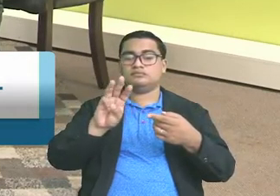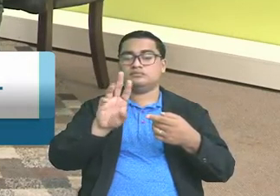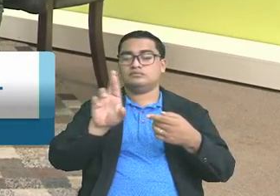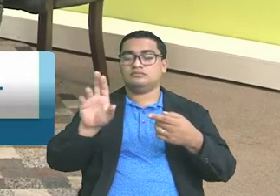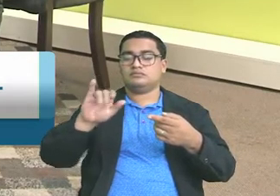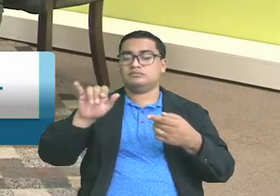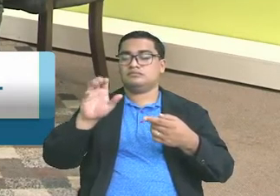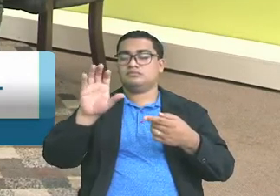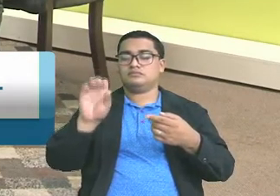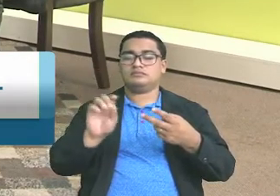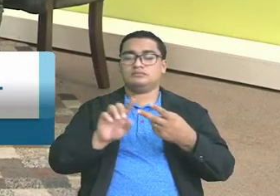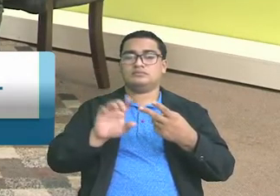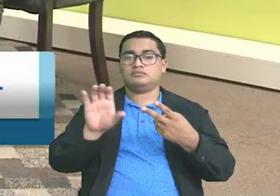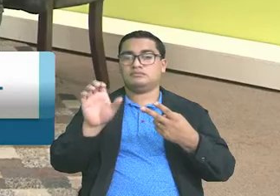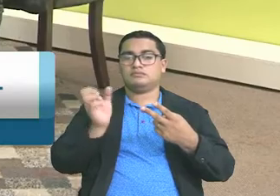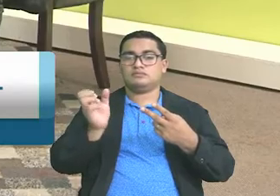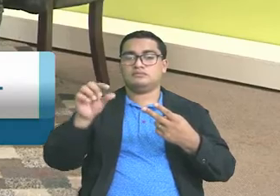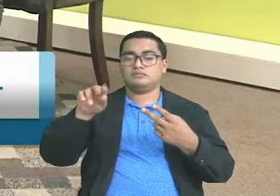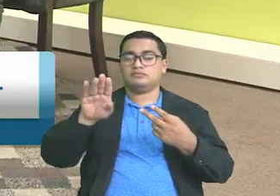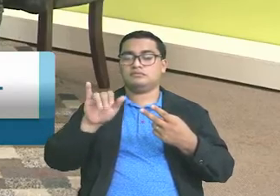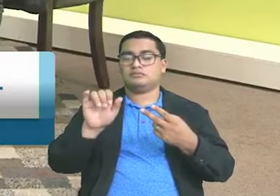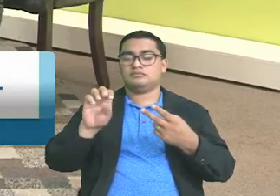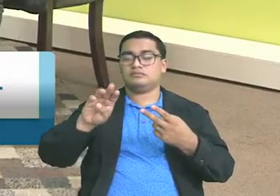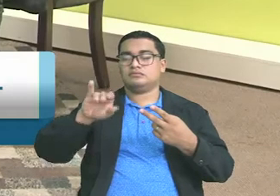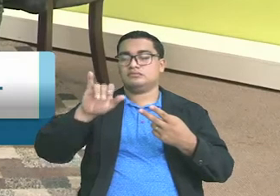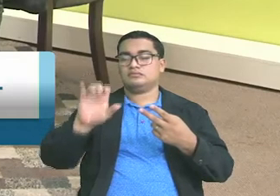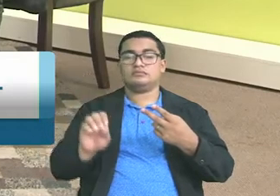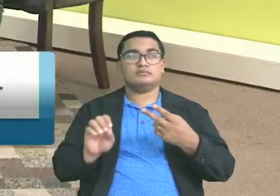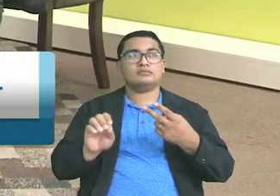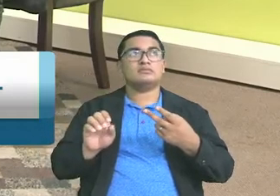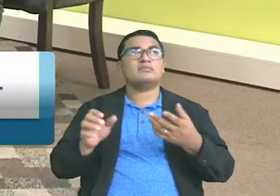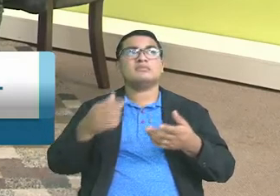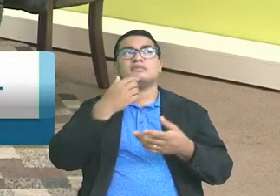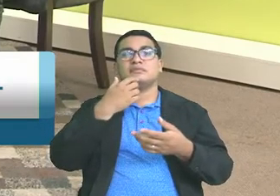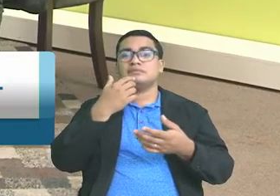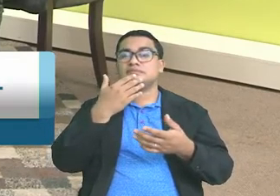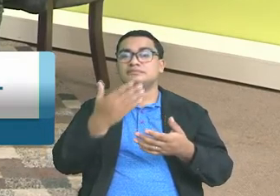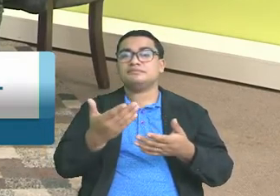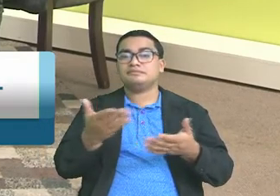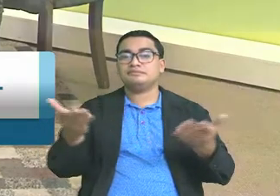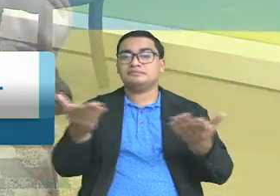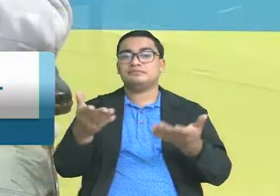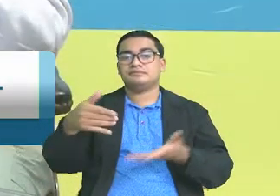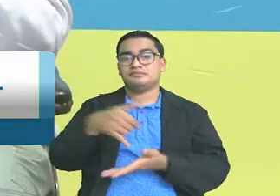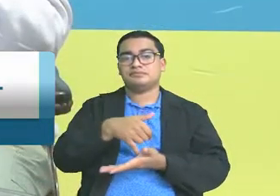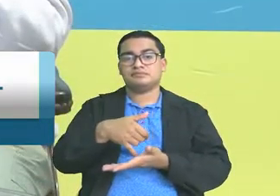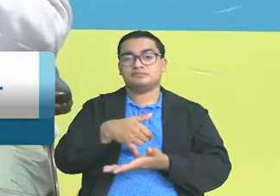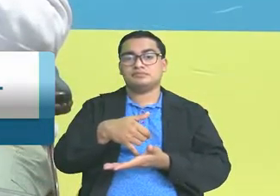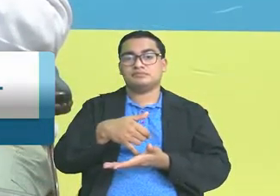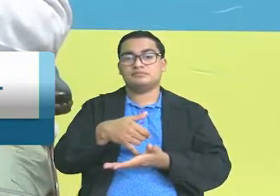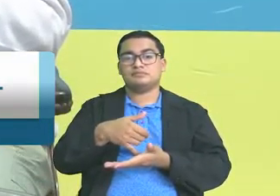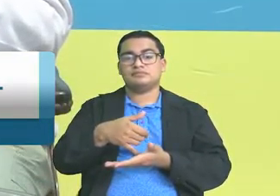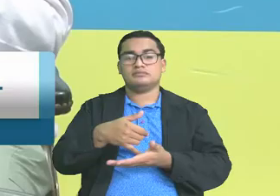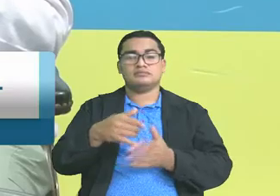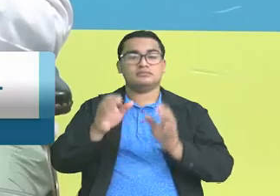isquémico. Cuando hablamos de hemorrágico, porque se va produciendo un debilitamiento